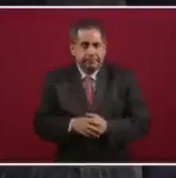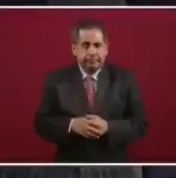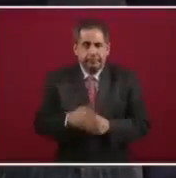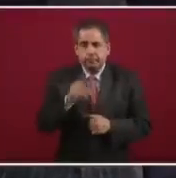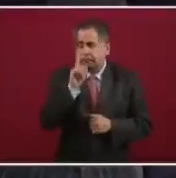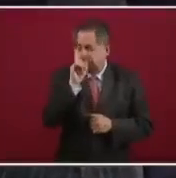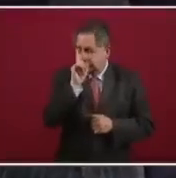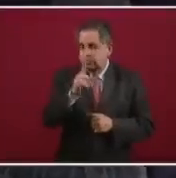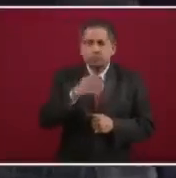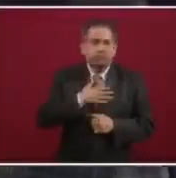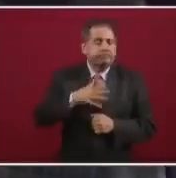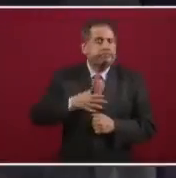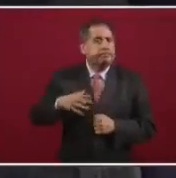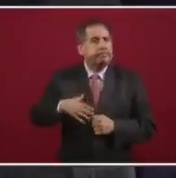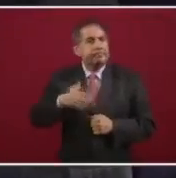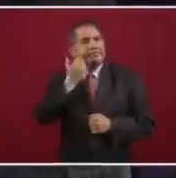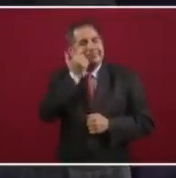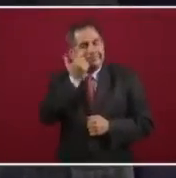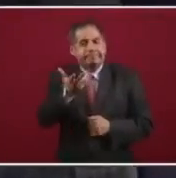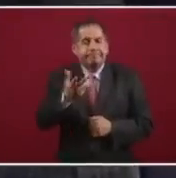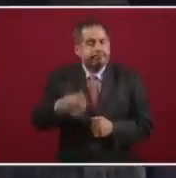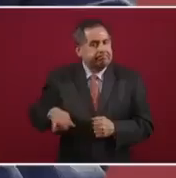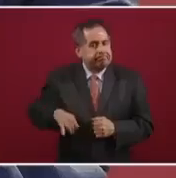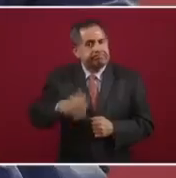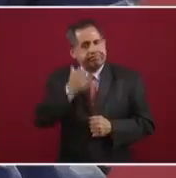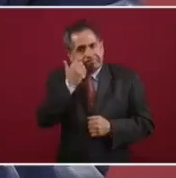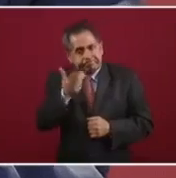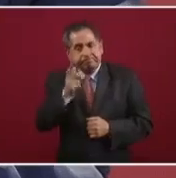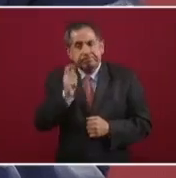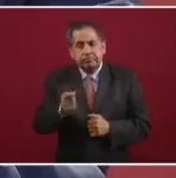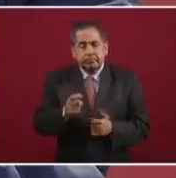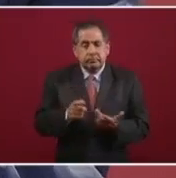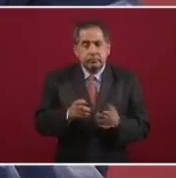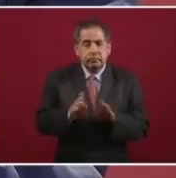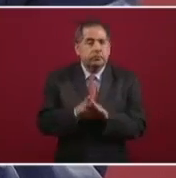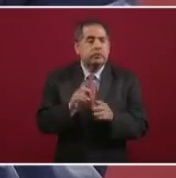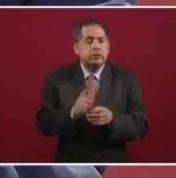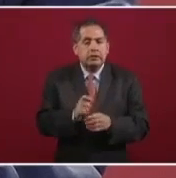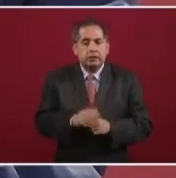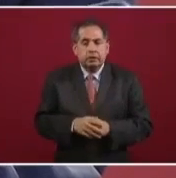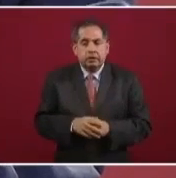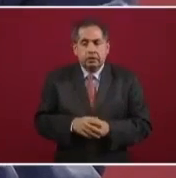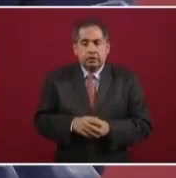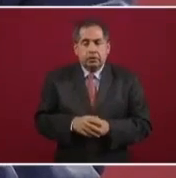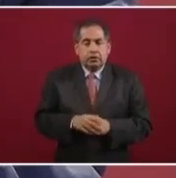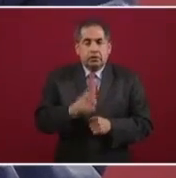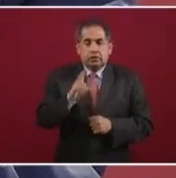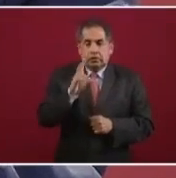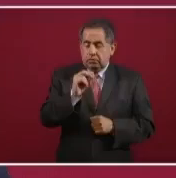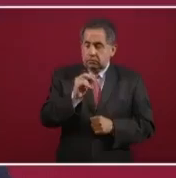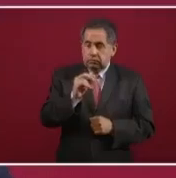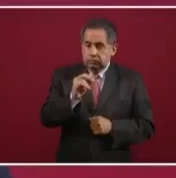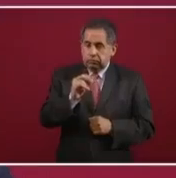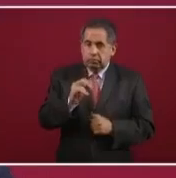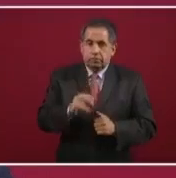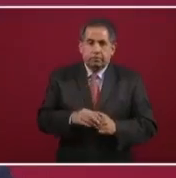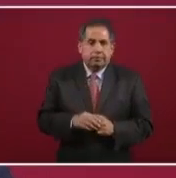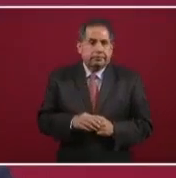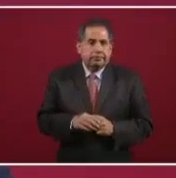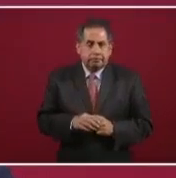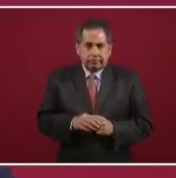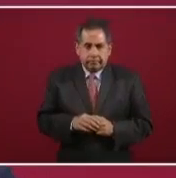lo que me interesa mucho es de que no nos salgamos